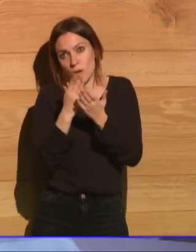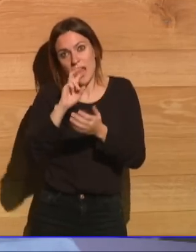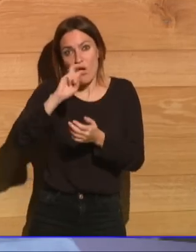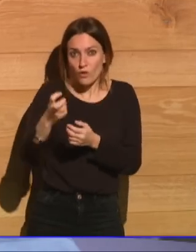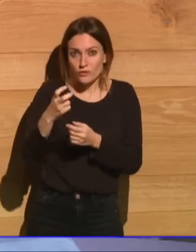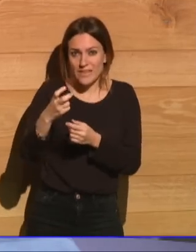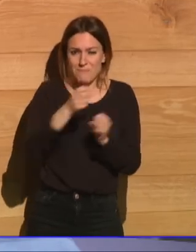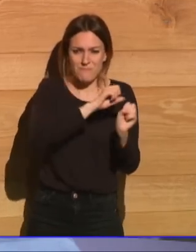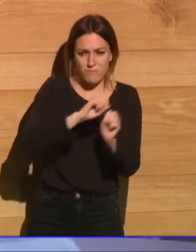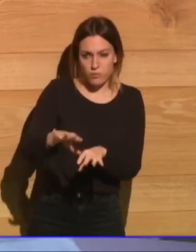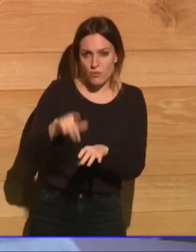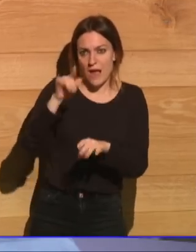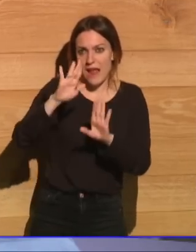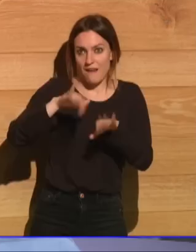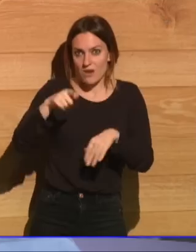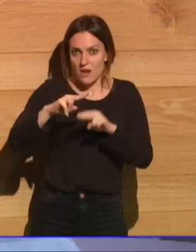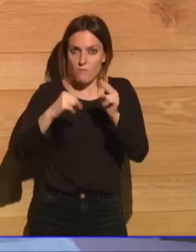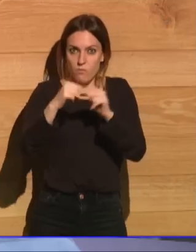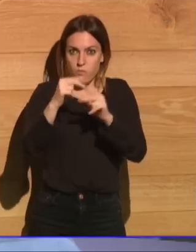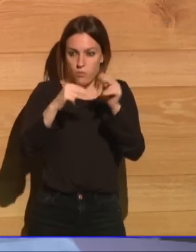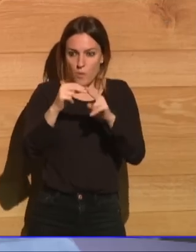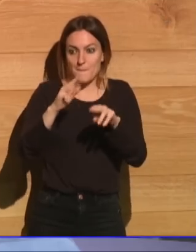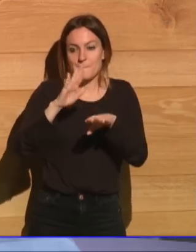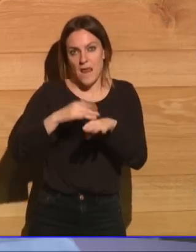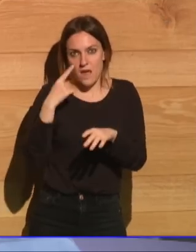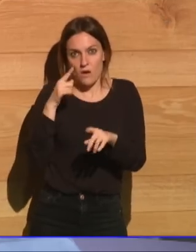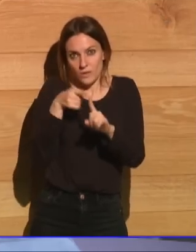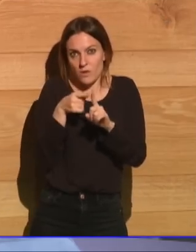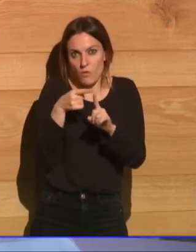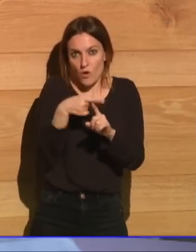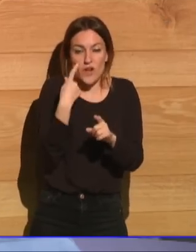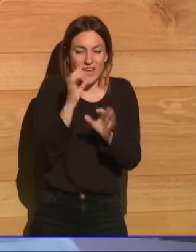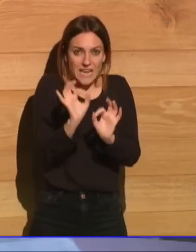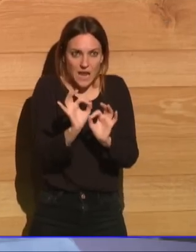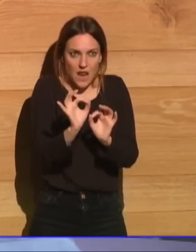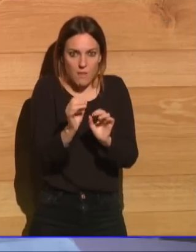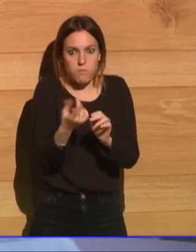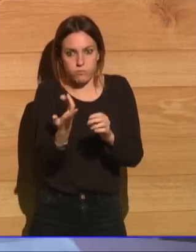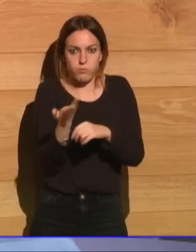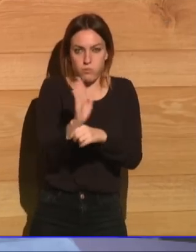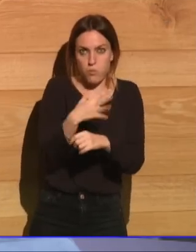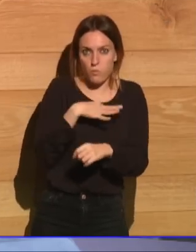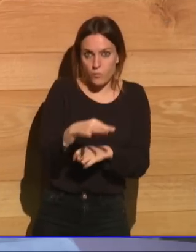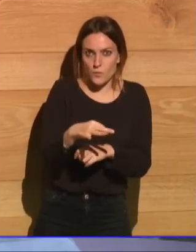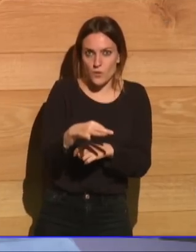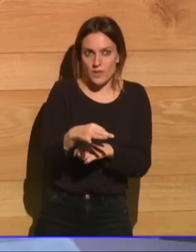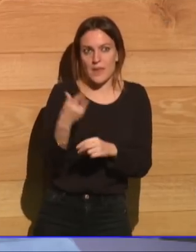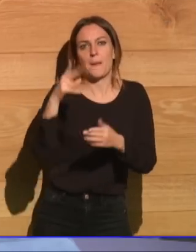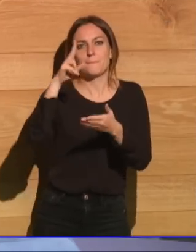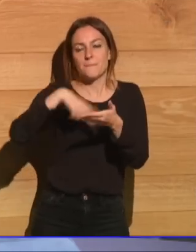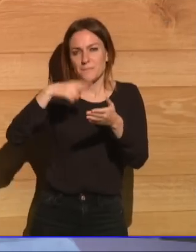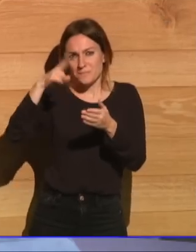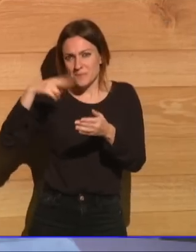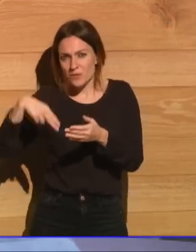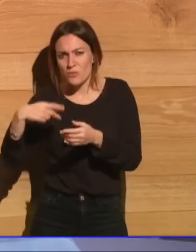que rehacer entera, para estropear entera, para que pudiera reflejar la real, con todas sus, en fin, la